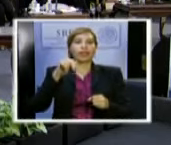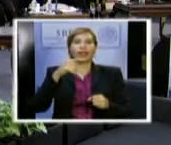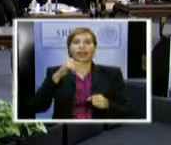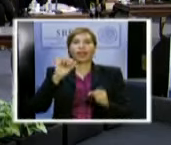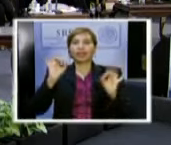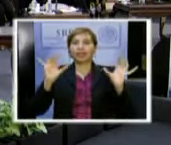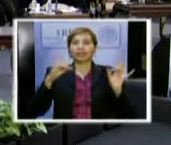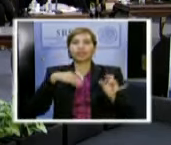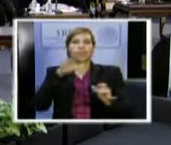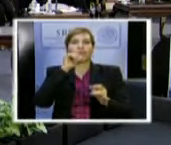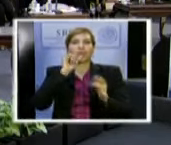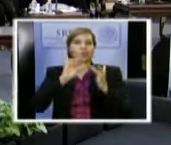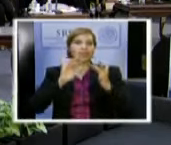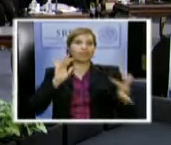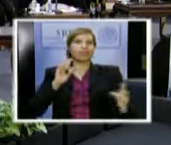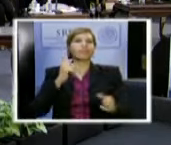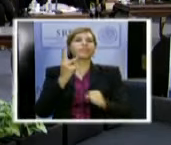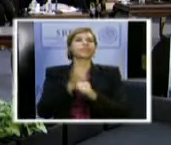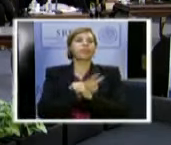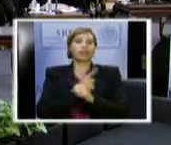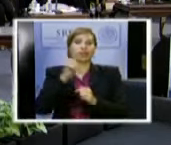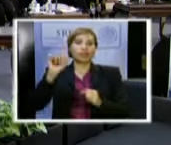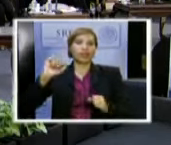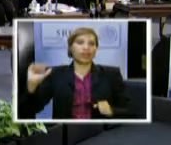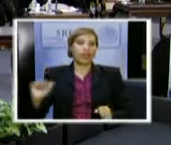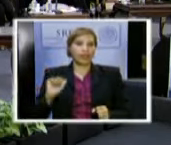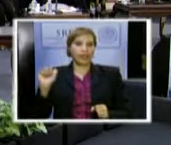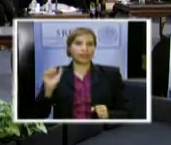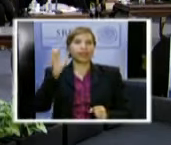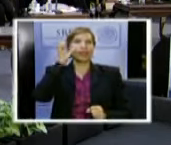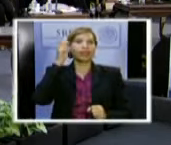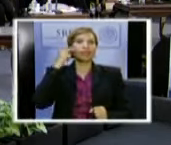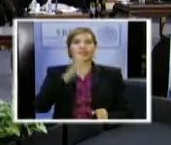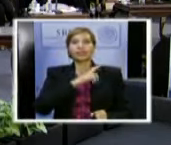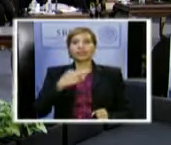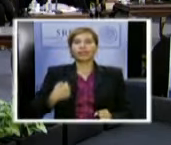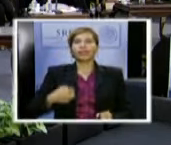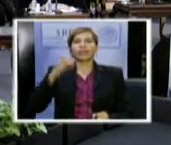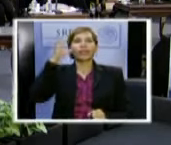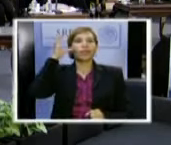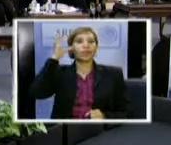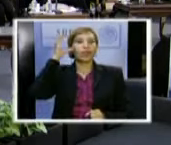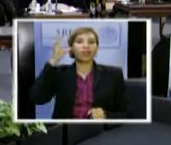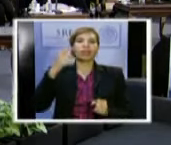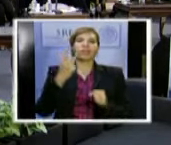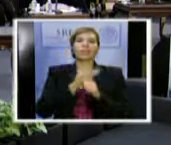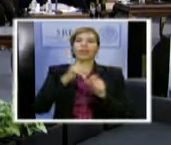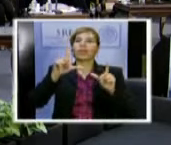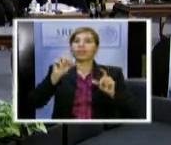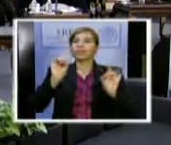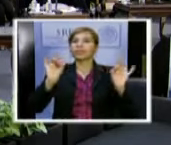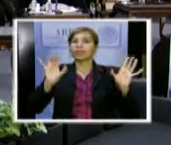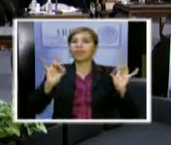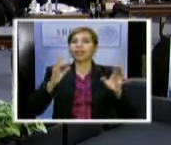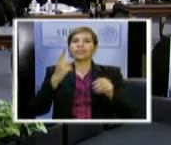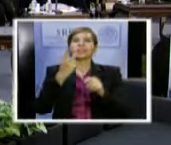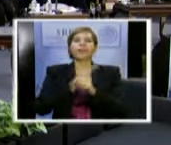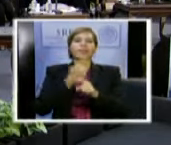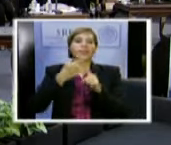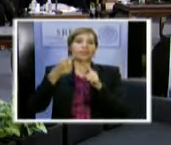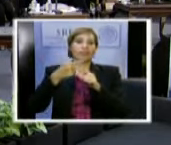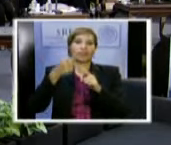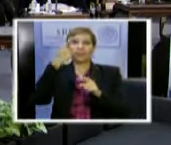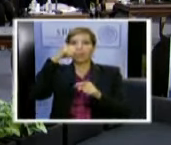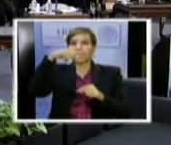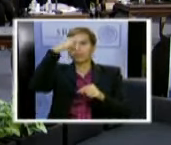puedo desconectar lo que pasa en Asia, lo que pasa en China, lo que pasa en Corea, de lo que pasa en Los Ángeles y la repercusión que tiene